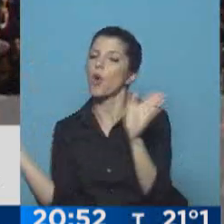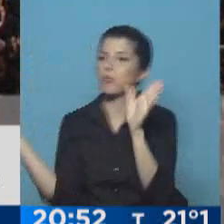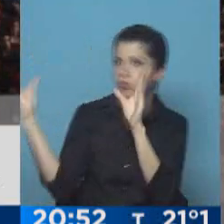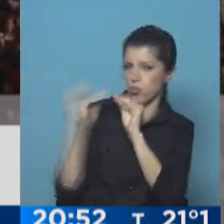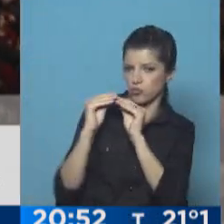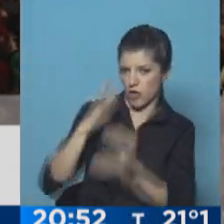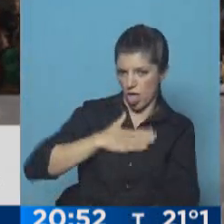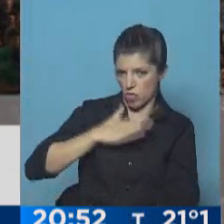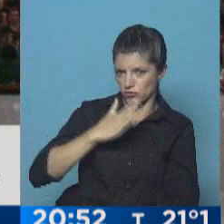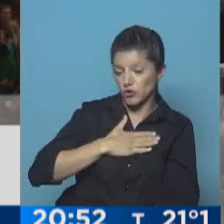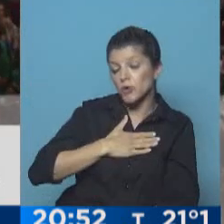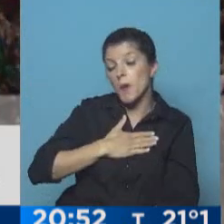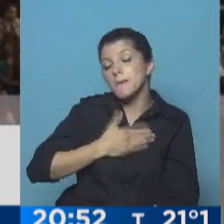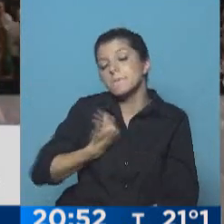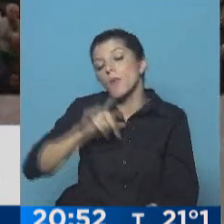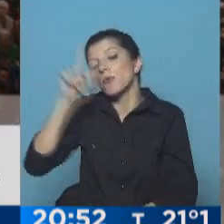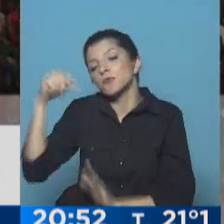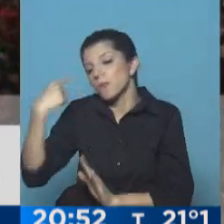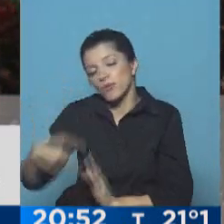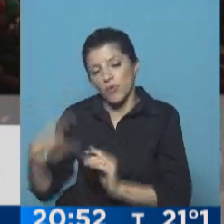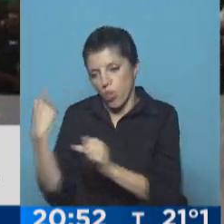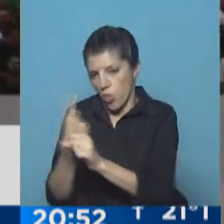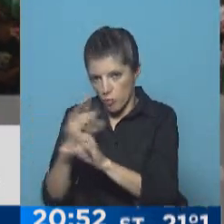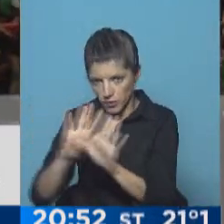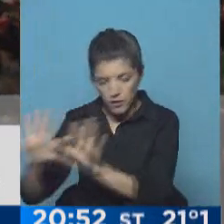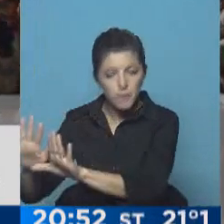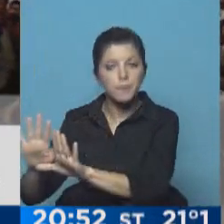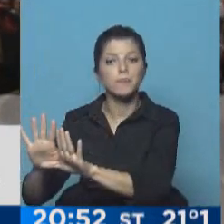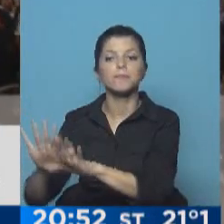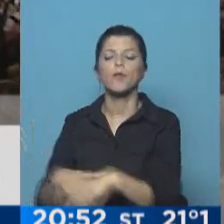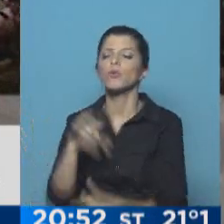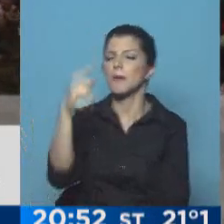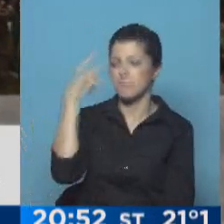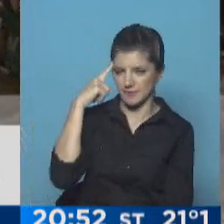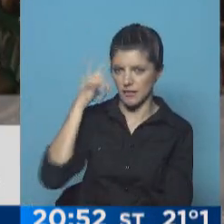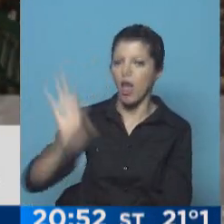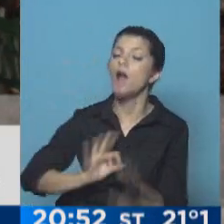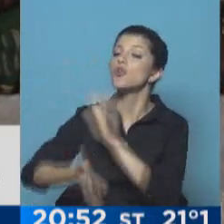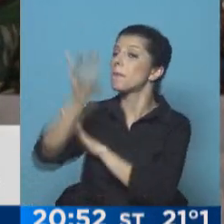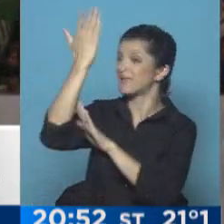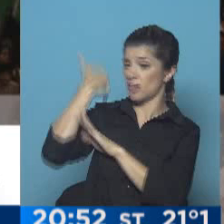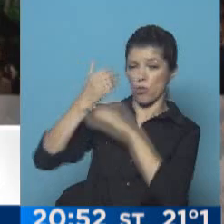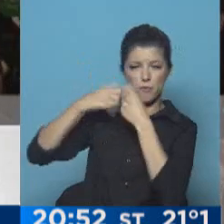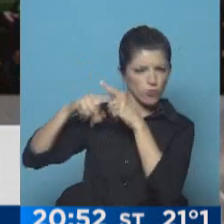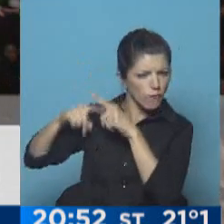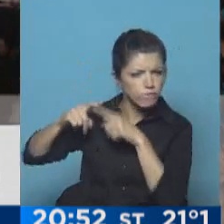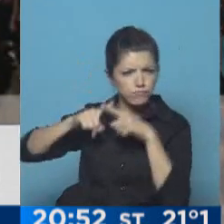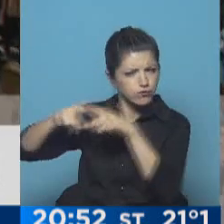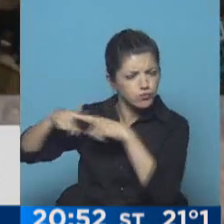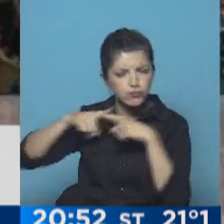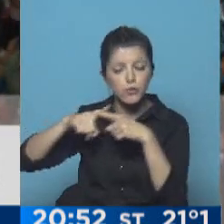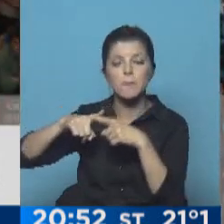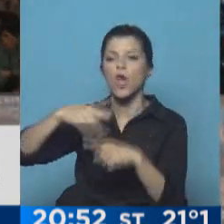nosotros pero por otras razones no lo hicieron fíjense el año pasado cuando empezamos la discusión